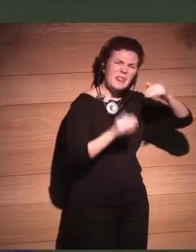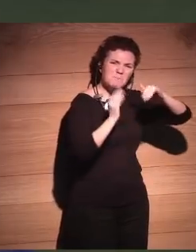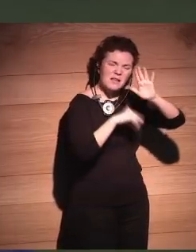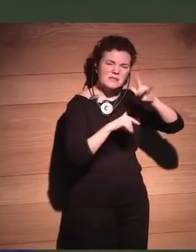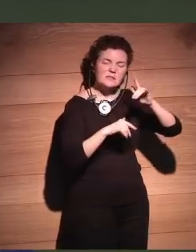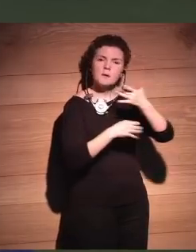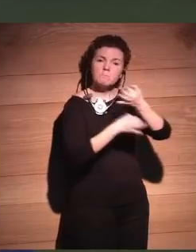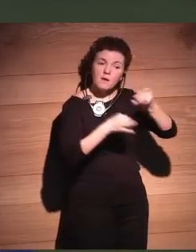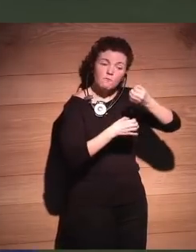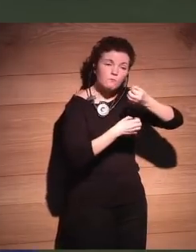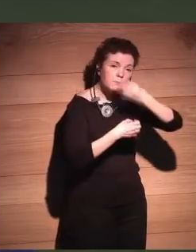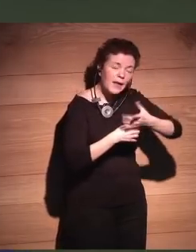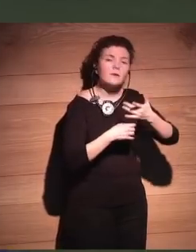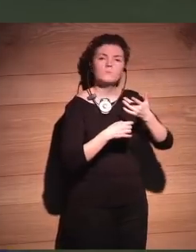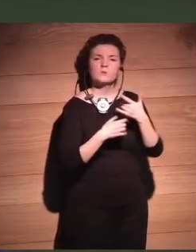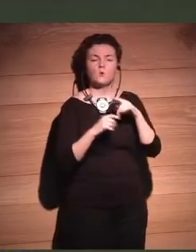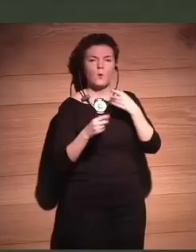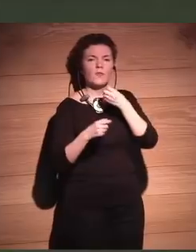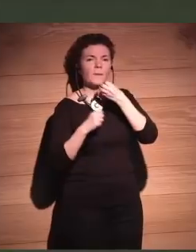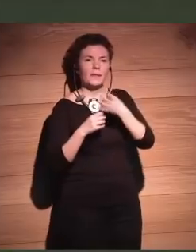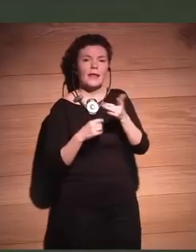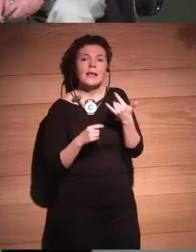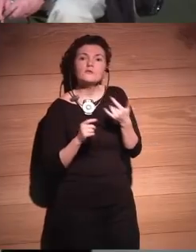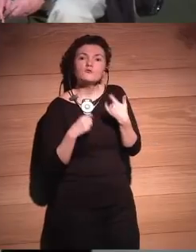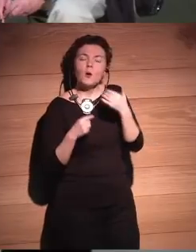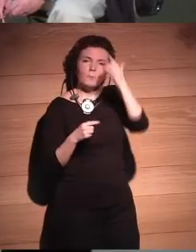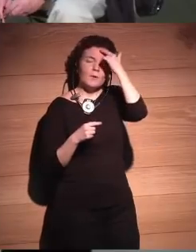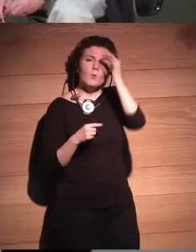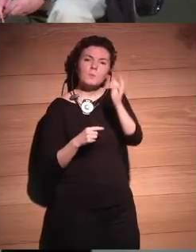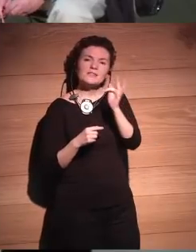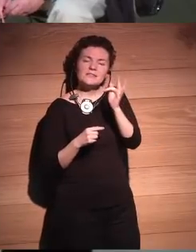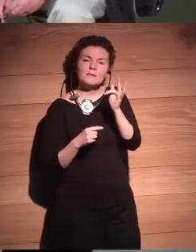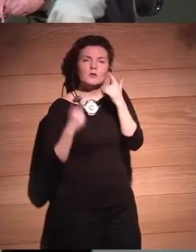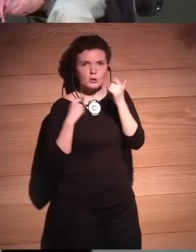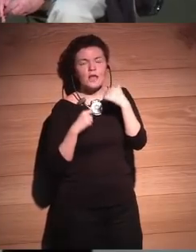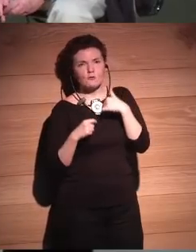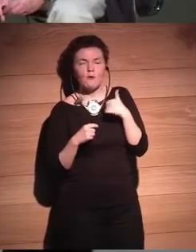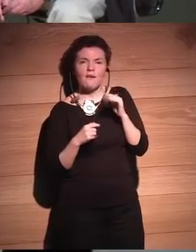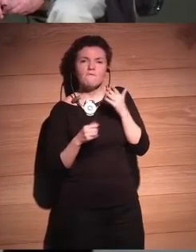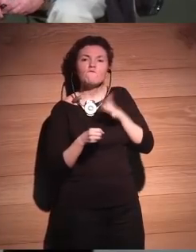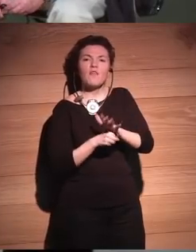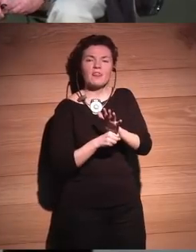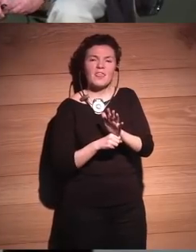funciona. Es muy prometedor, sí que es verdad. Bueno, se nota que yo tengo una opinión muy sesgada, pero